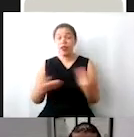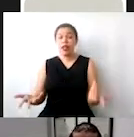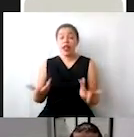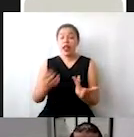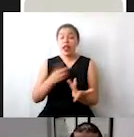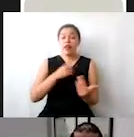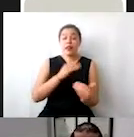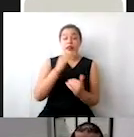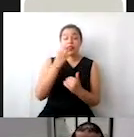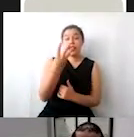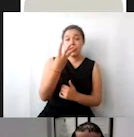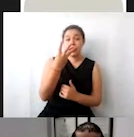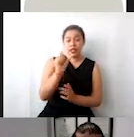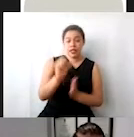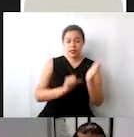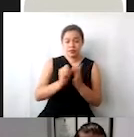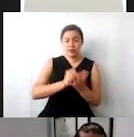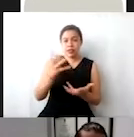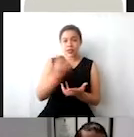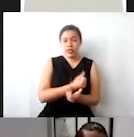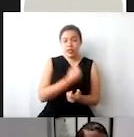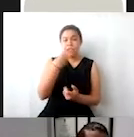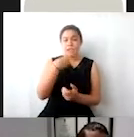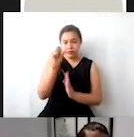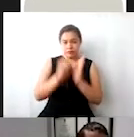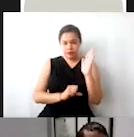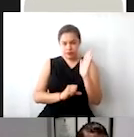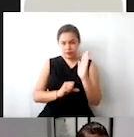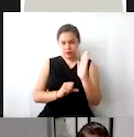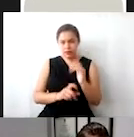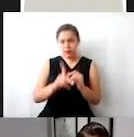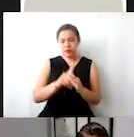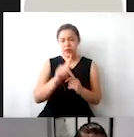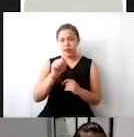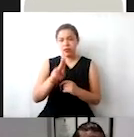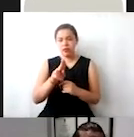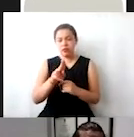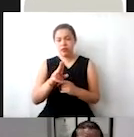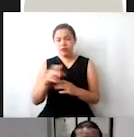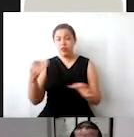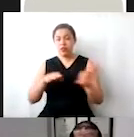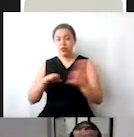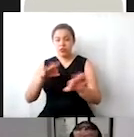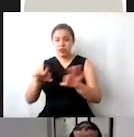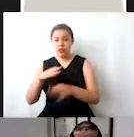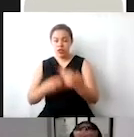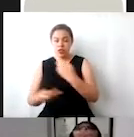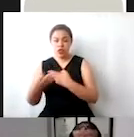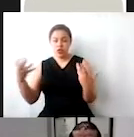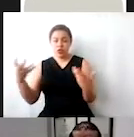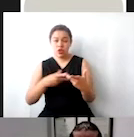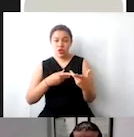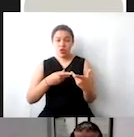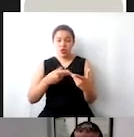meses de salario del trabajador la PTU. O sea, de tal forma que los trabajadores no pueden llevarse todas las utilidades de las empresas,